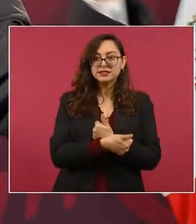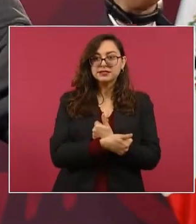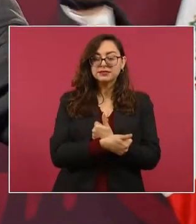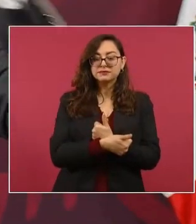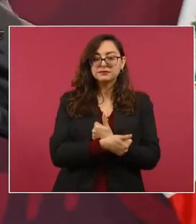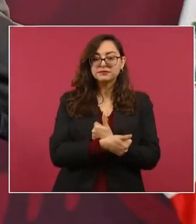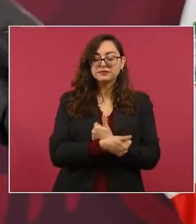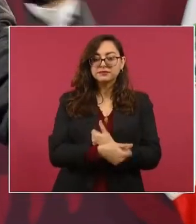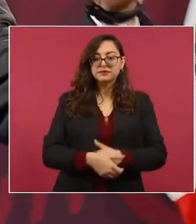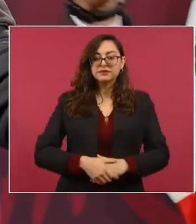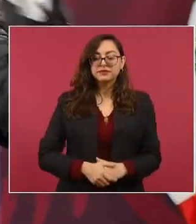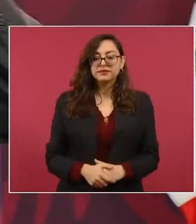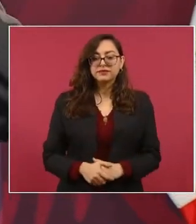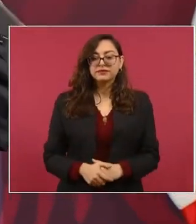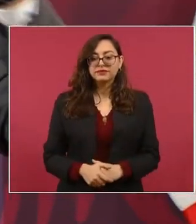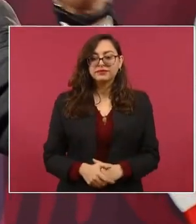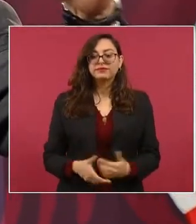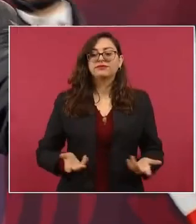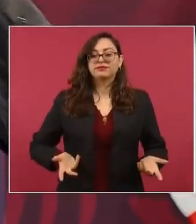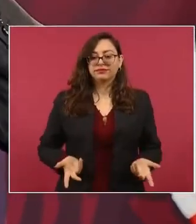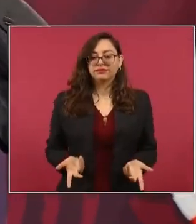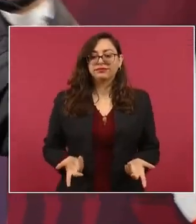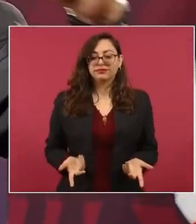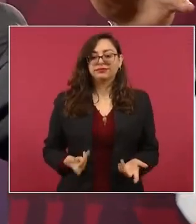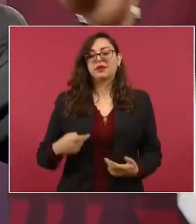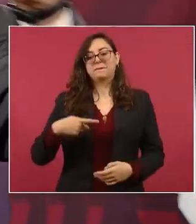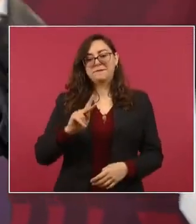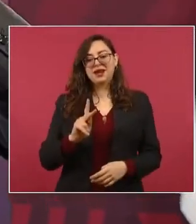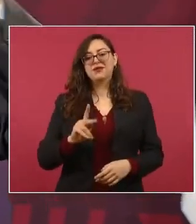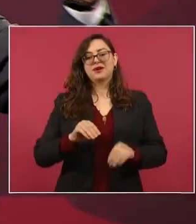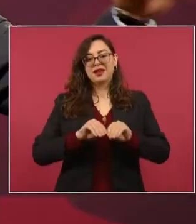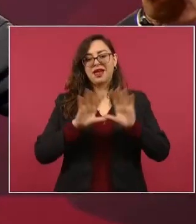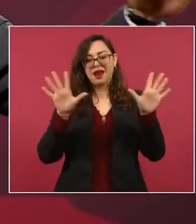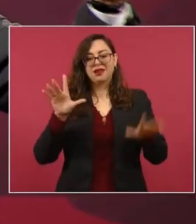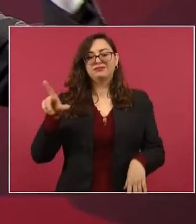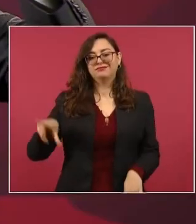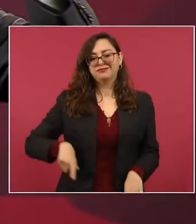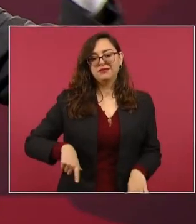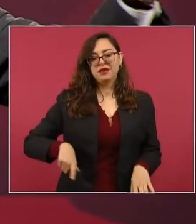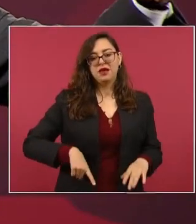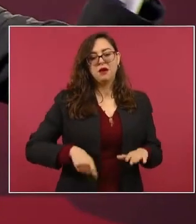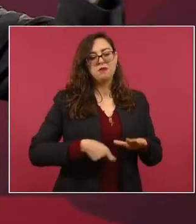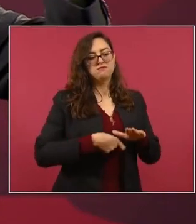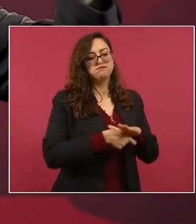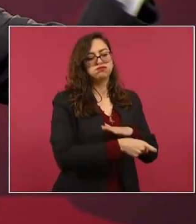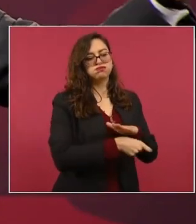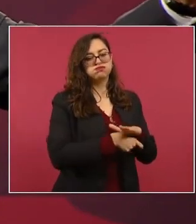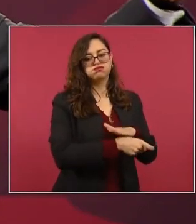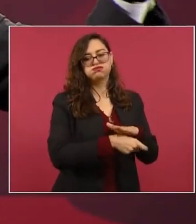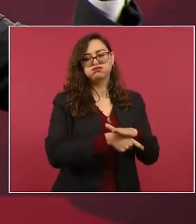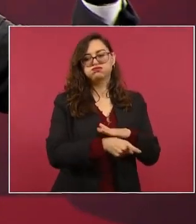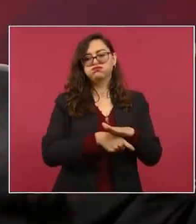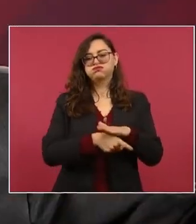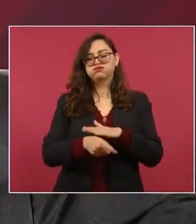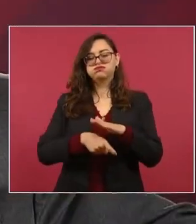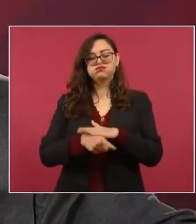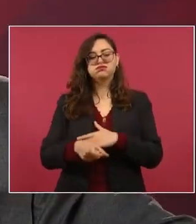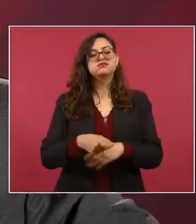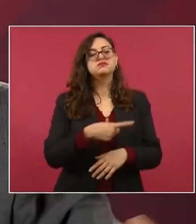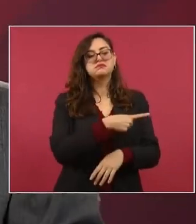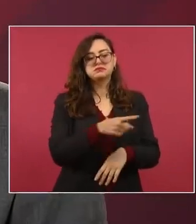pero todos estaban bien maiciados, buenos sueldos.